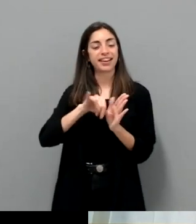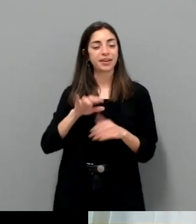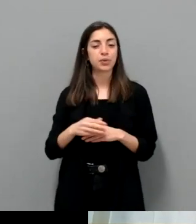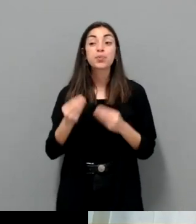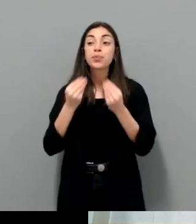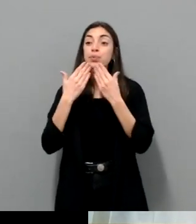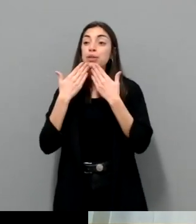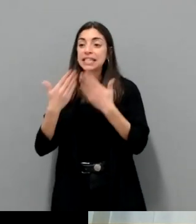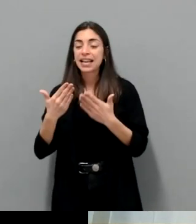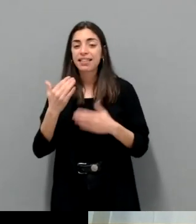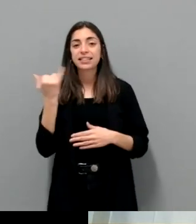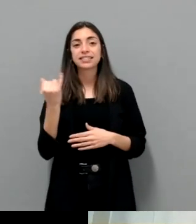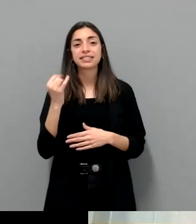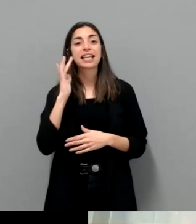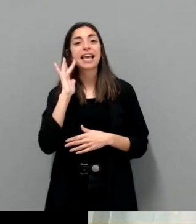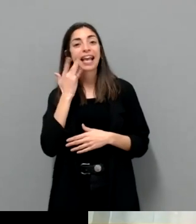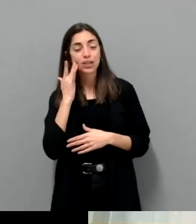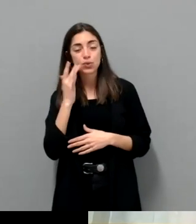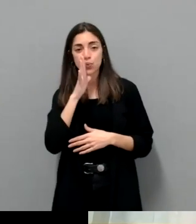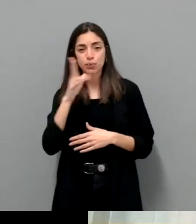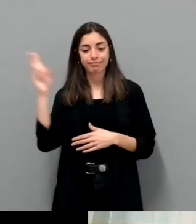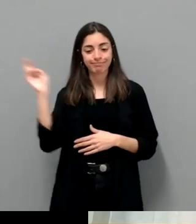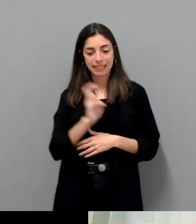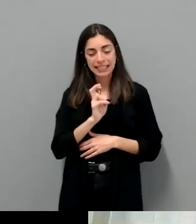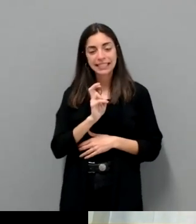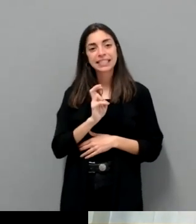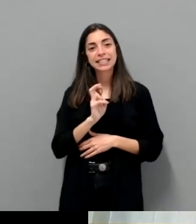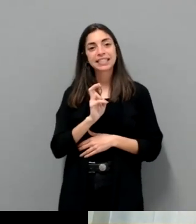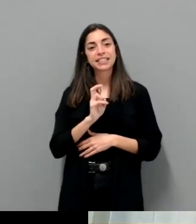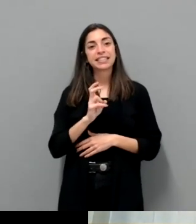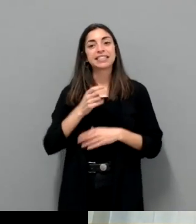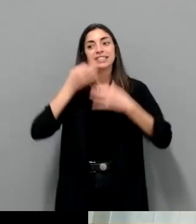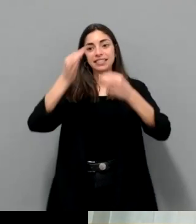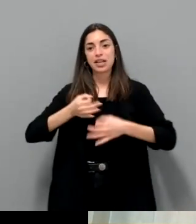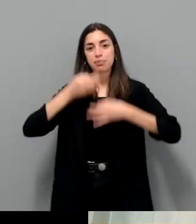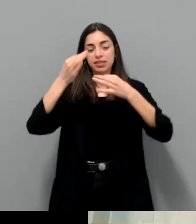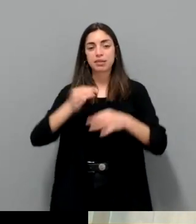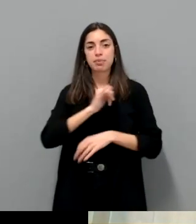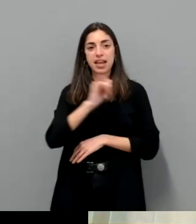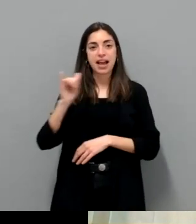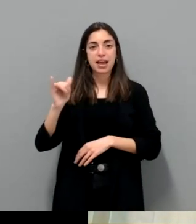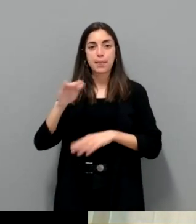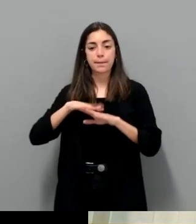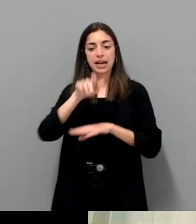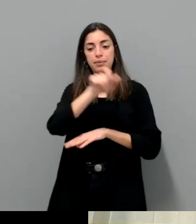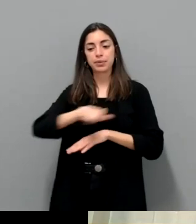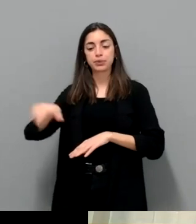Muchísimas gracias, Jesús, por estar hoy aquí y estar siempre para las mujeres con parálisis